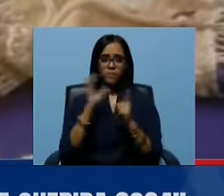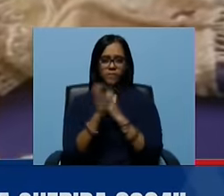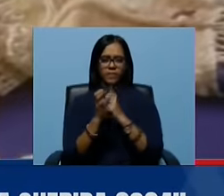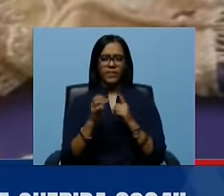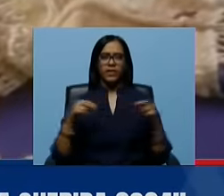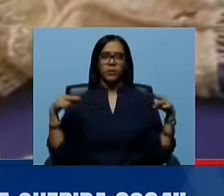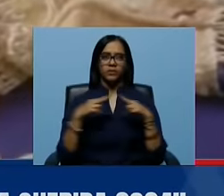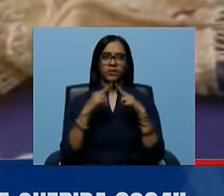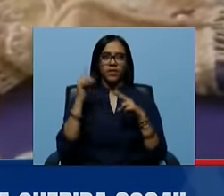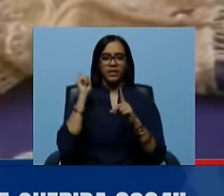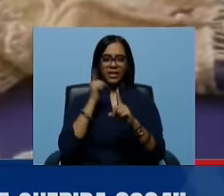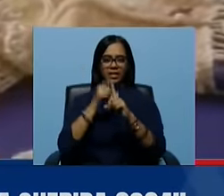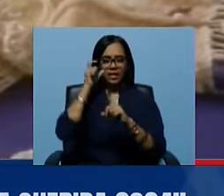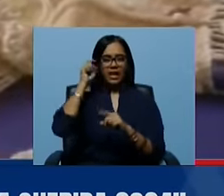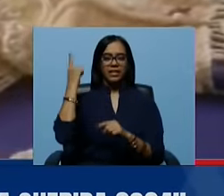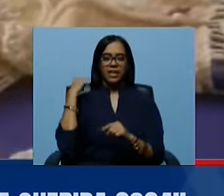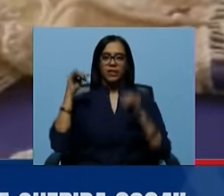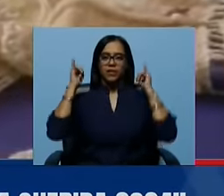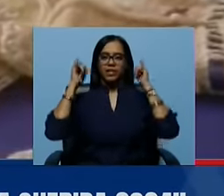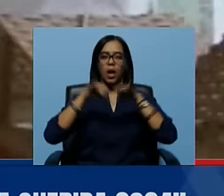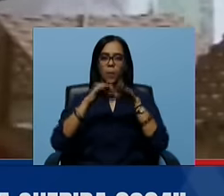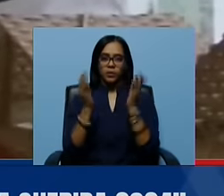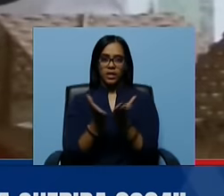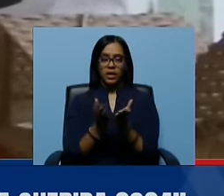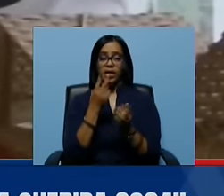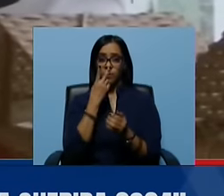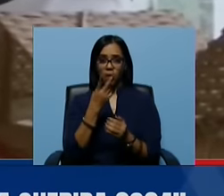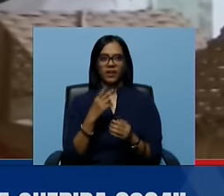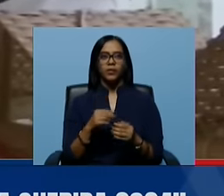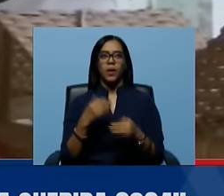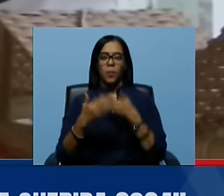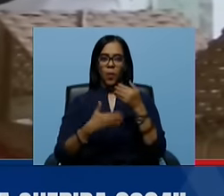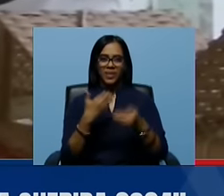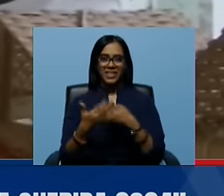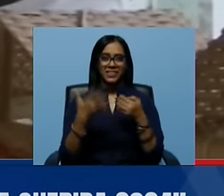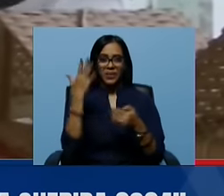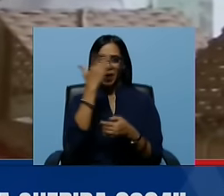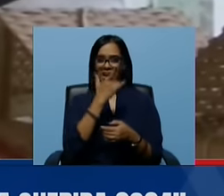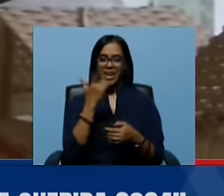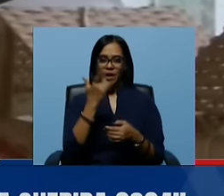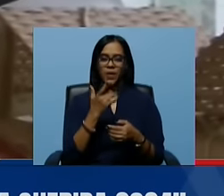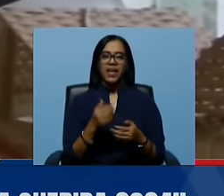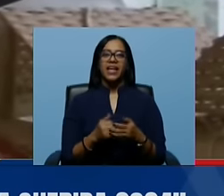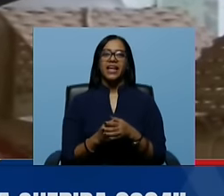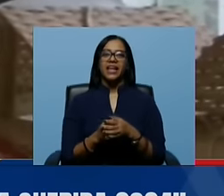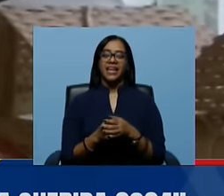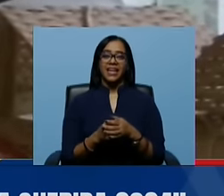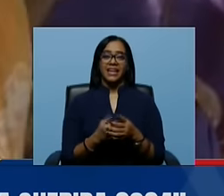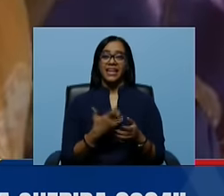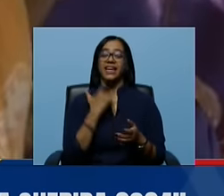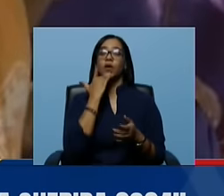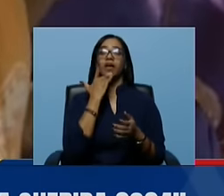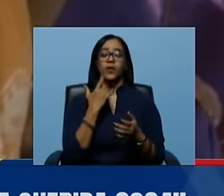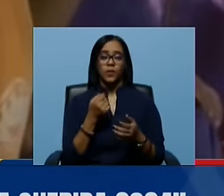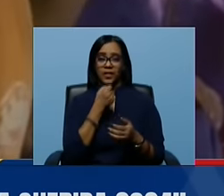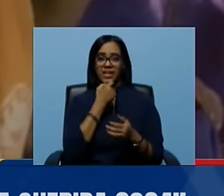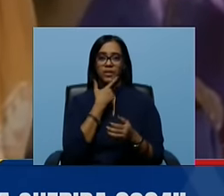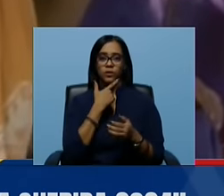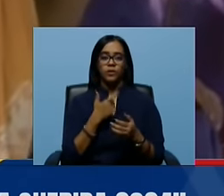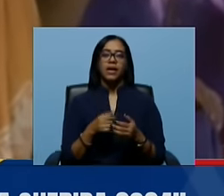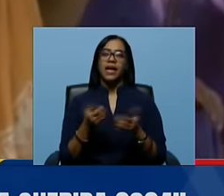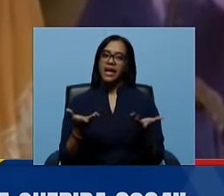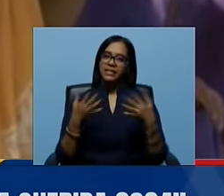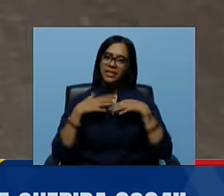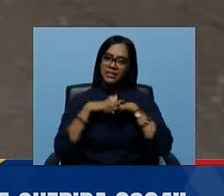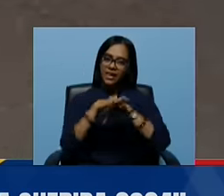en este Festival Mundial. Hemos visto, bueno, el proceso heroico, bonito, hermoso, esa simbiosis que, por supuesto, bueno, el